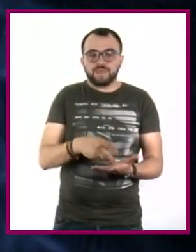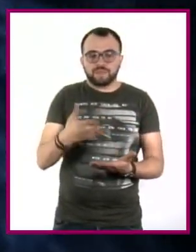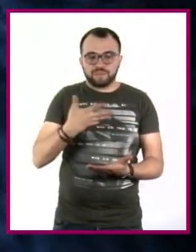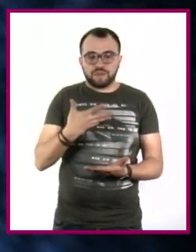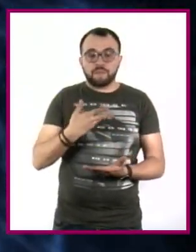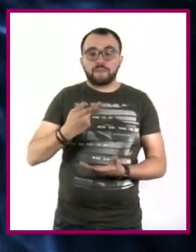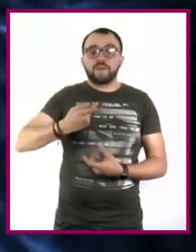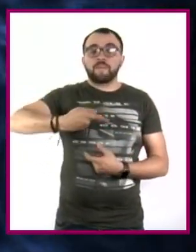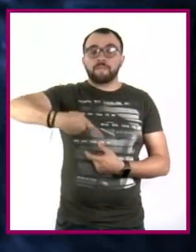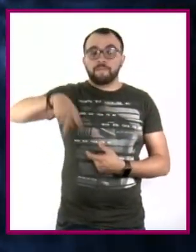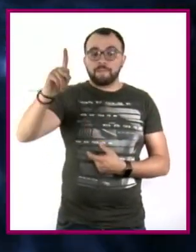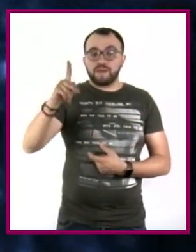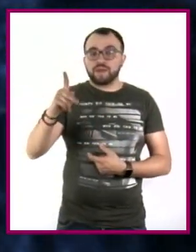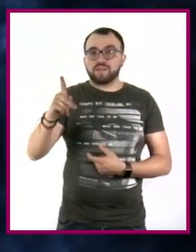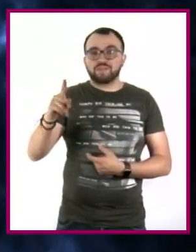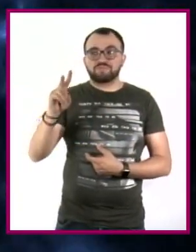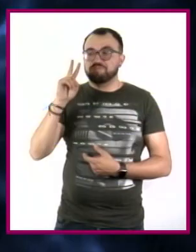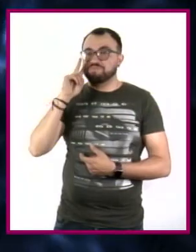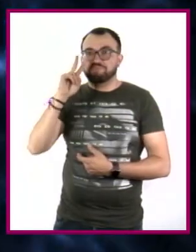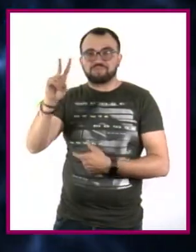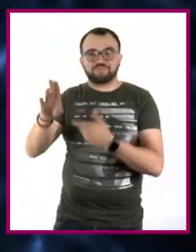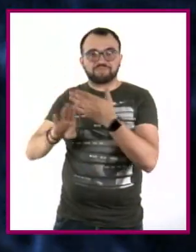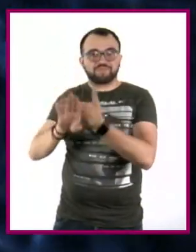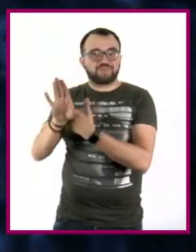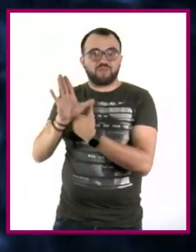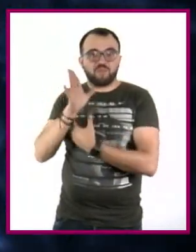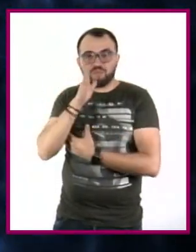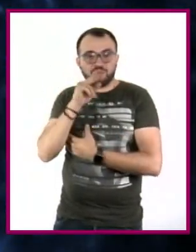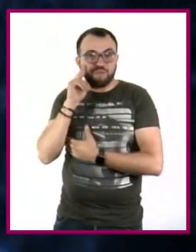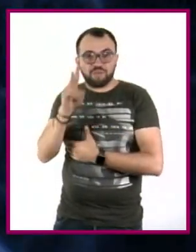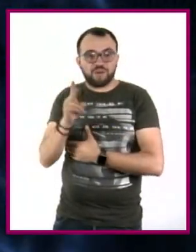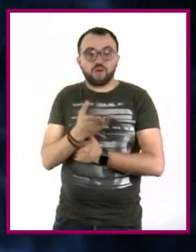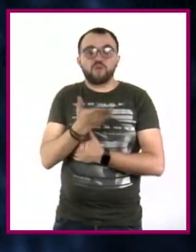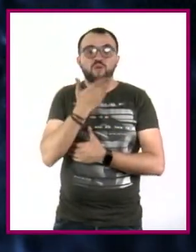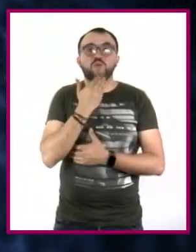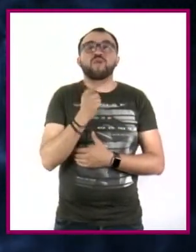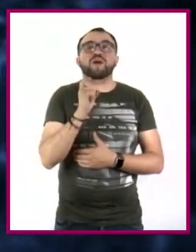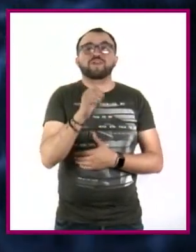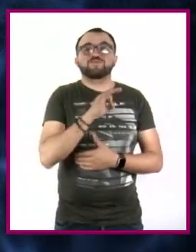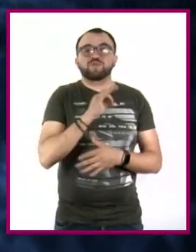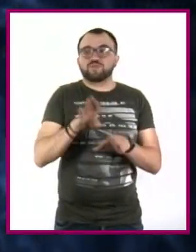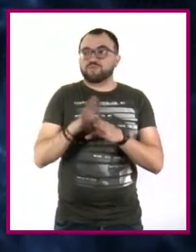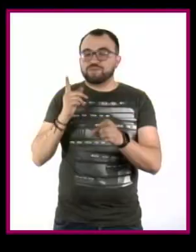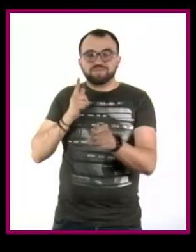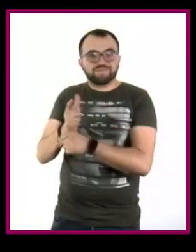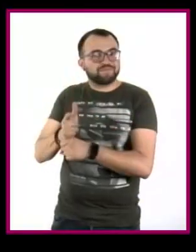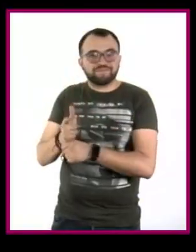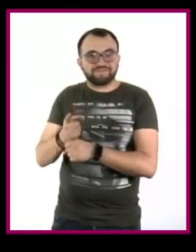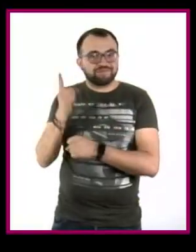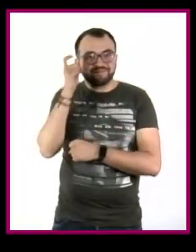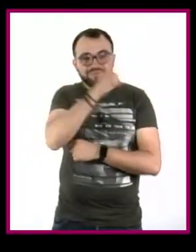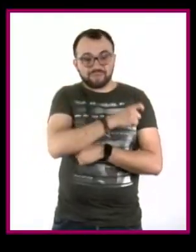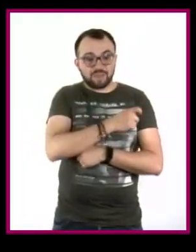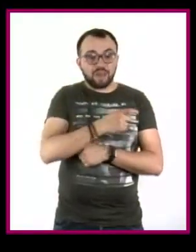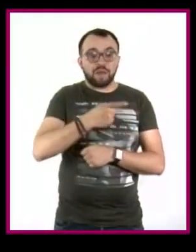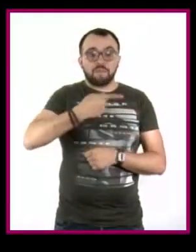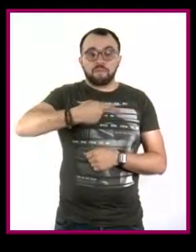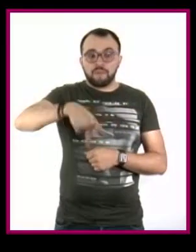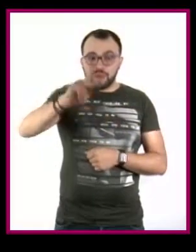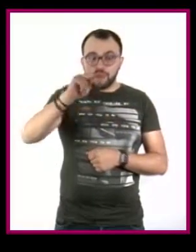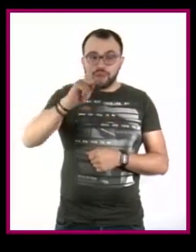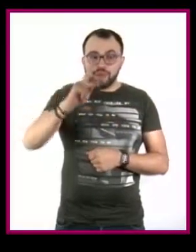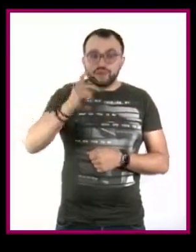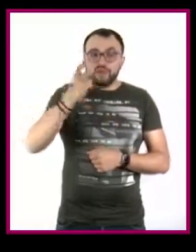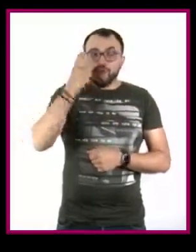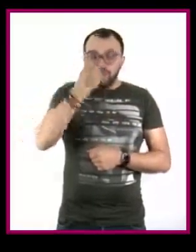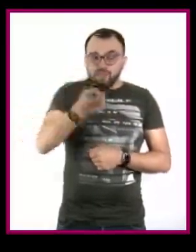pero es literalmente invisible. Ningún instrumento la ha podido detectar. Sin embargo, se ha propuesto que